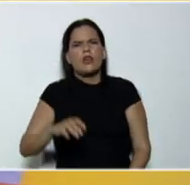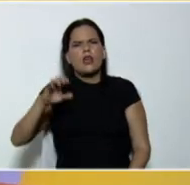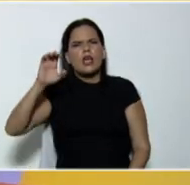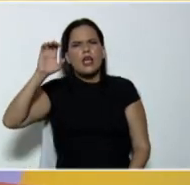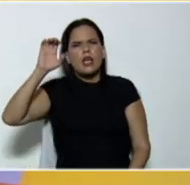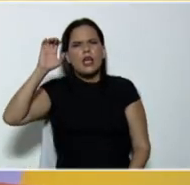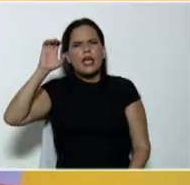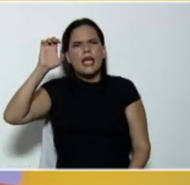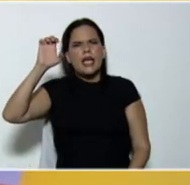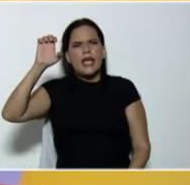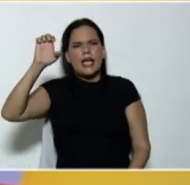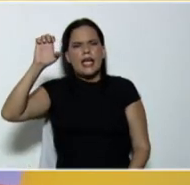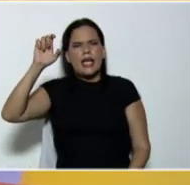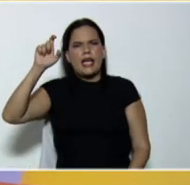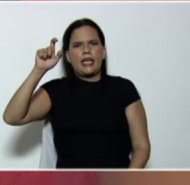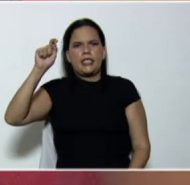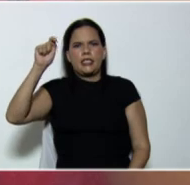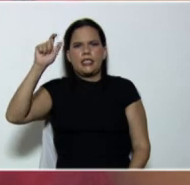lados. Por supuesto, hey.